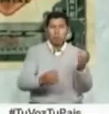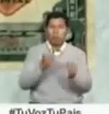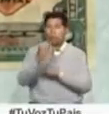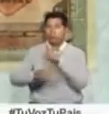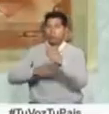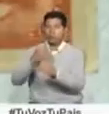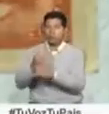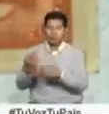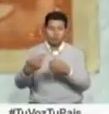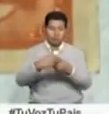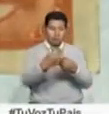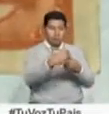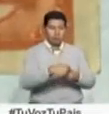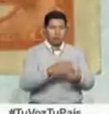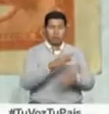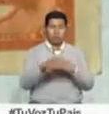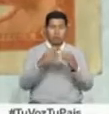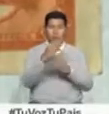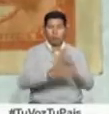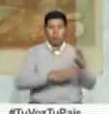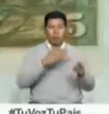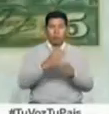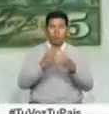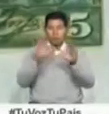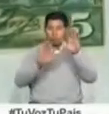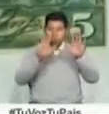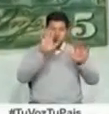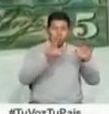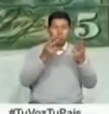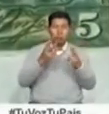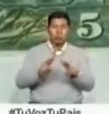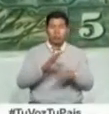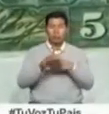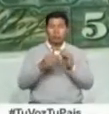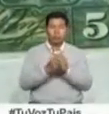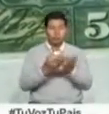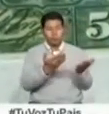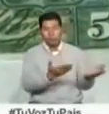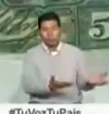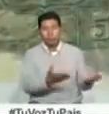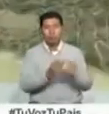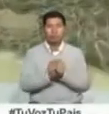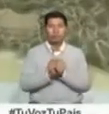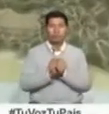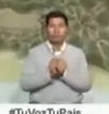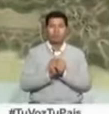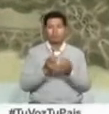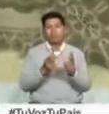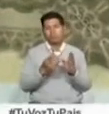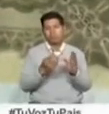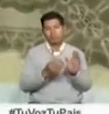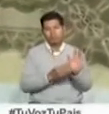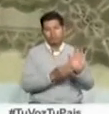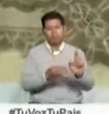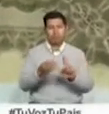colaboración entre el mundo institucional y el arte en la nominación se valoró la información en línea y sus publicaciones de arte